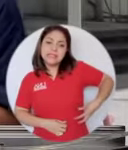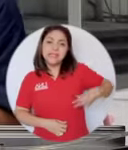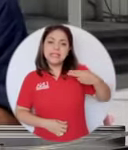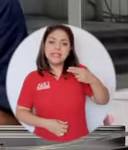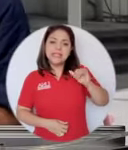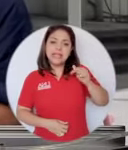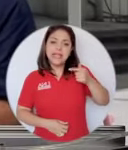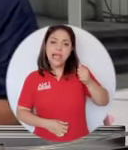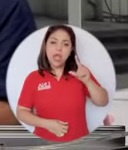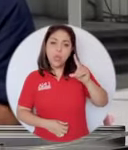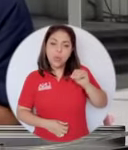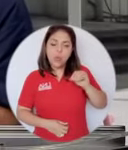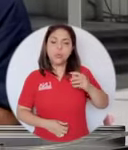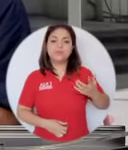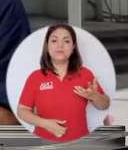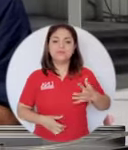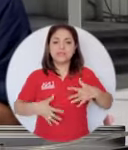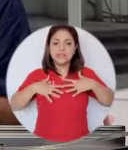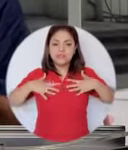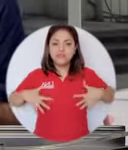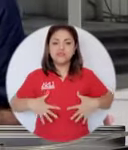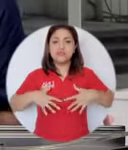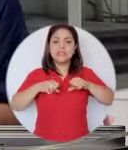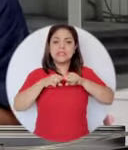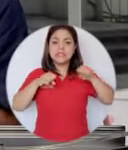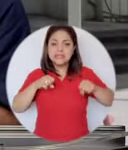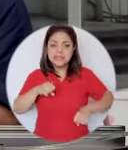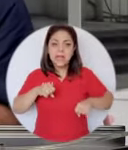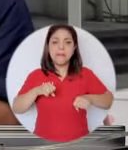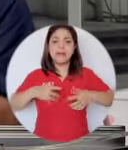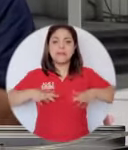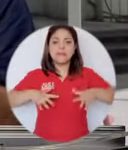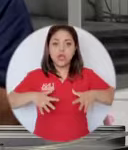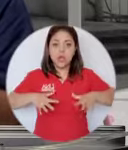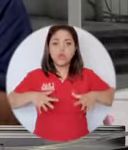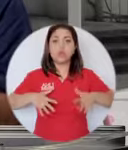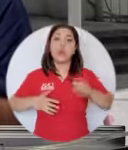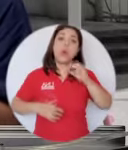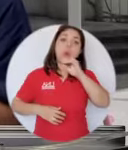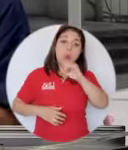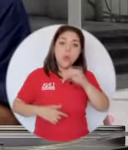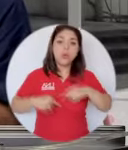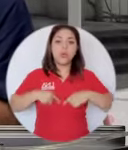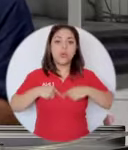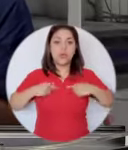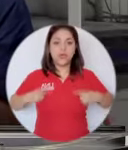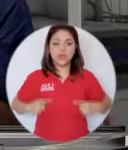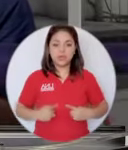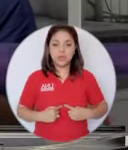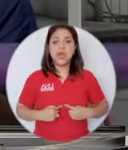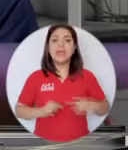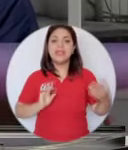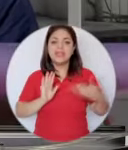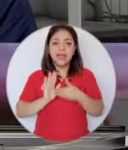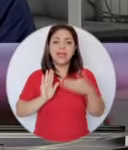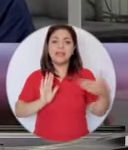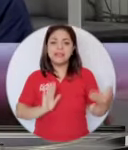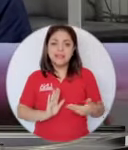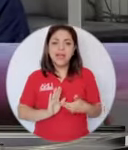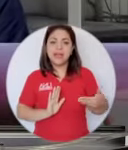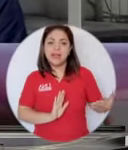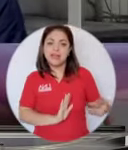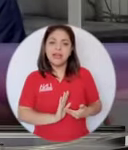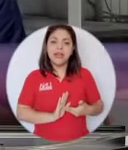sistema nervioso, en el corazón, y entonces produce daños que podrían pasar de